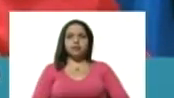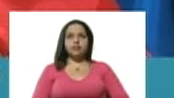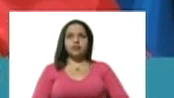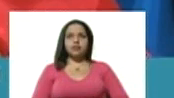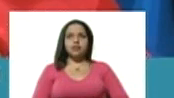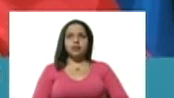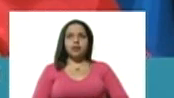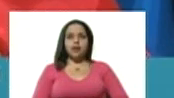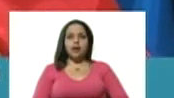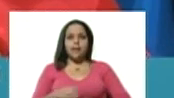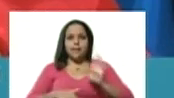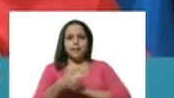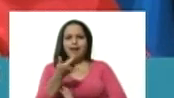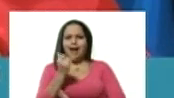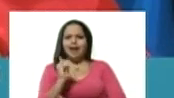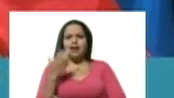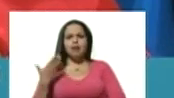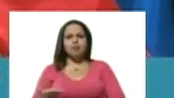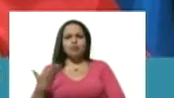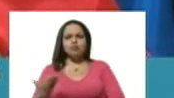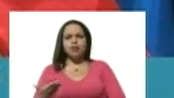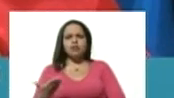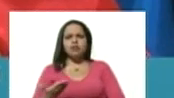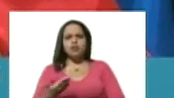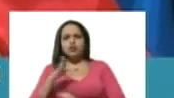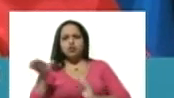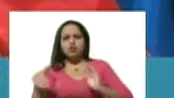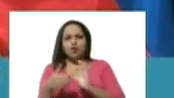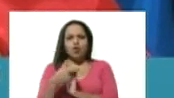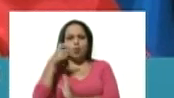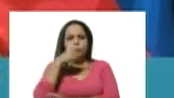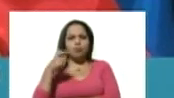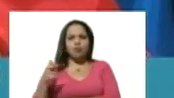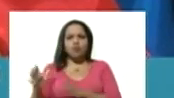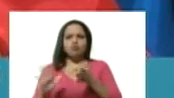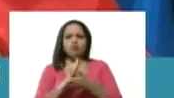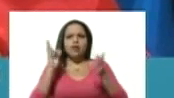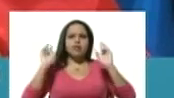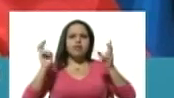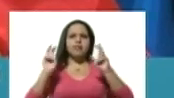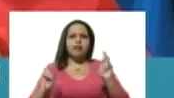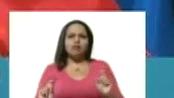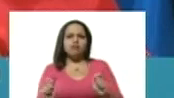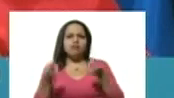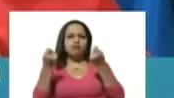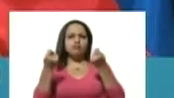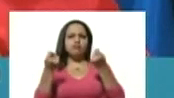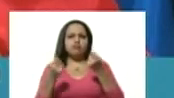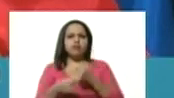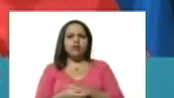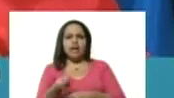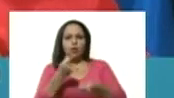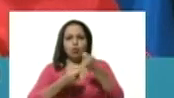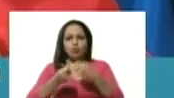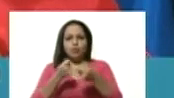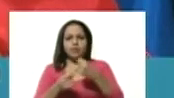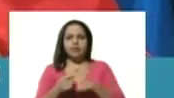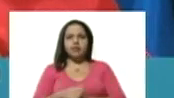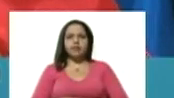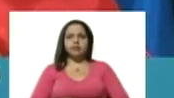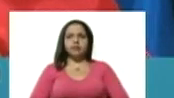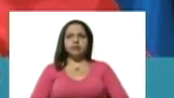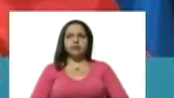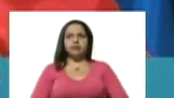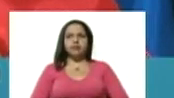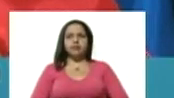ocupa la atención de todos los pueblos ha sido el tema de la recuperación económica.